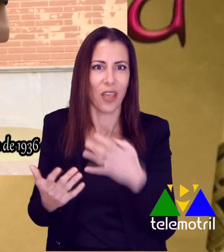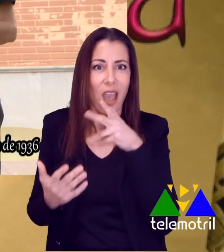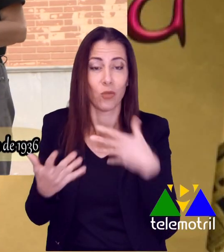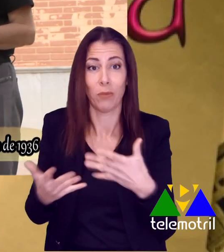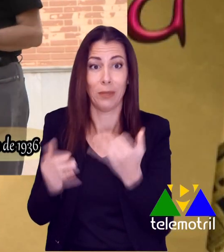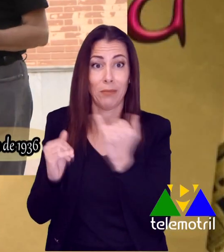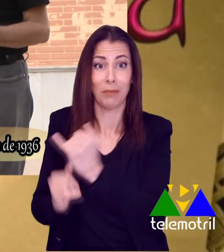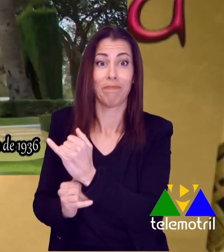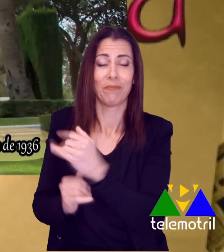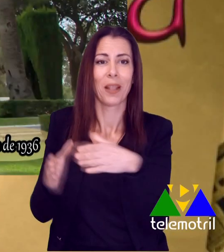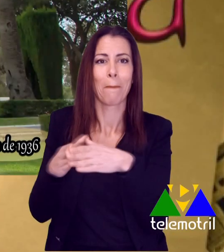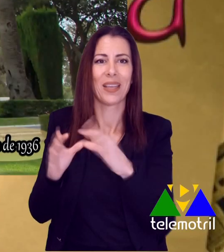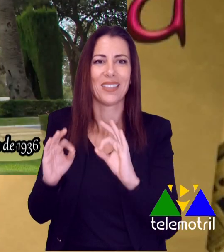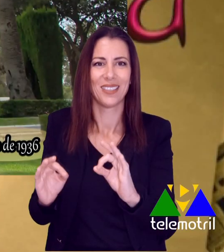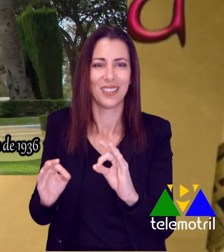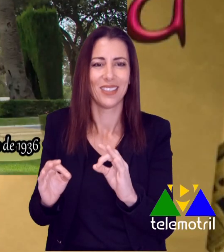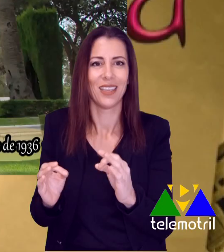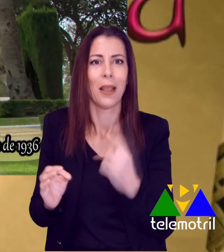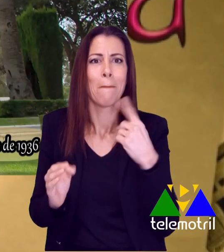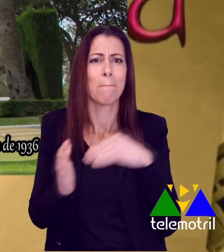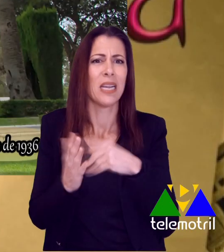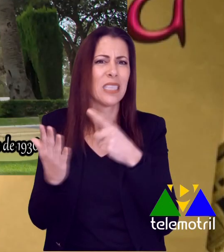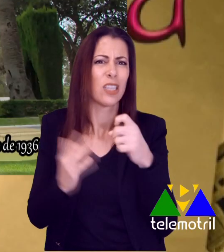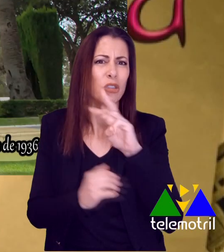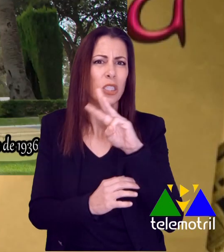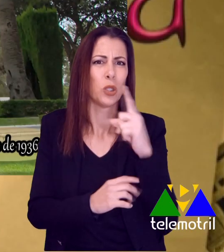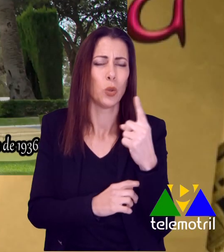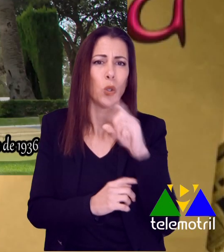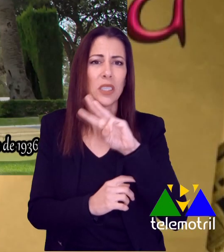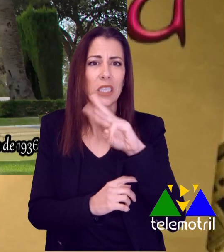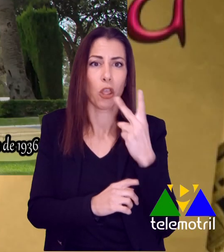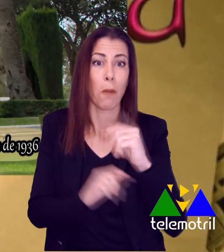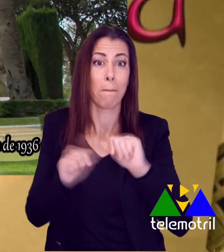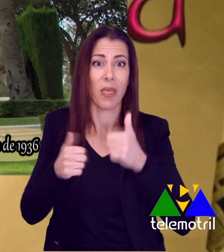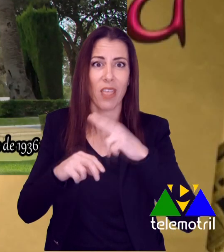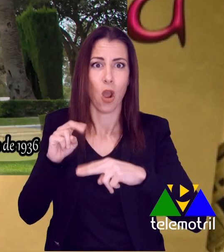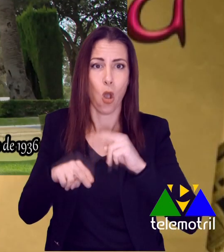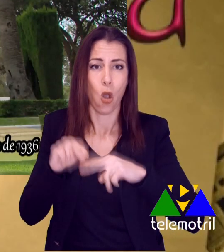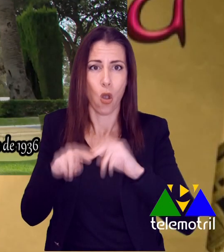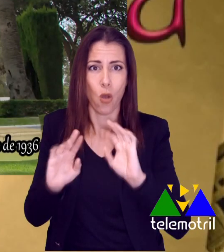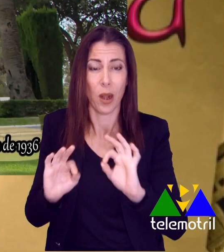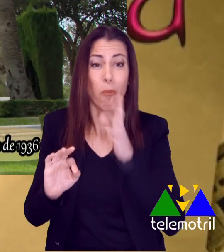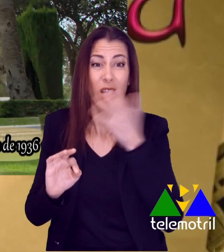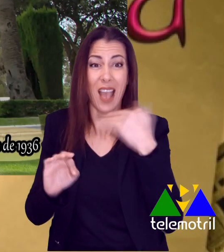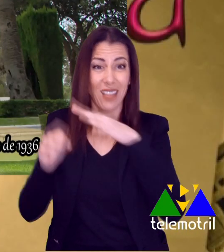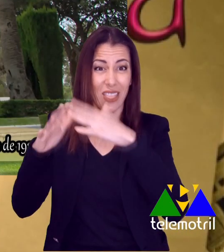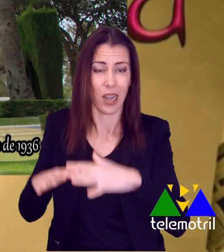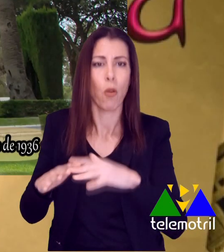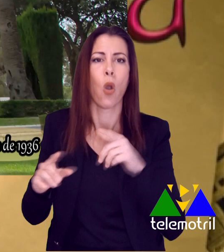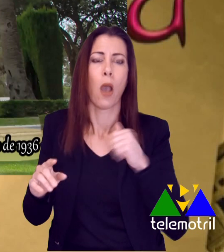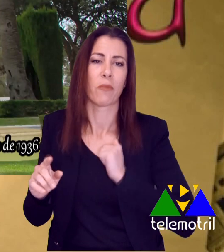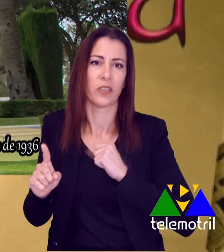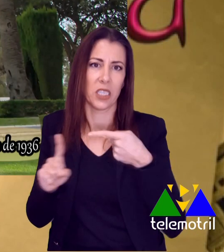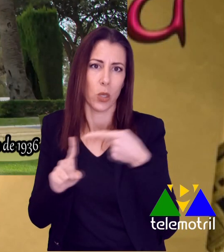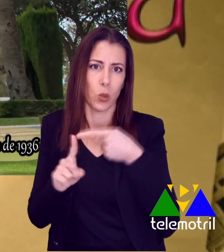hoy. Lo dirige 1631-32, es cuando empieza la obra. El derribo se hace de lo que había anteriormente,